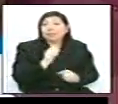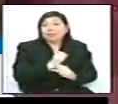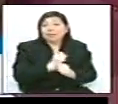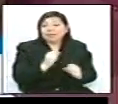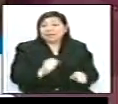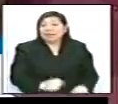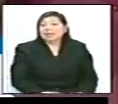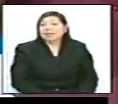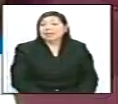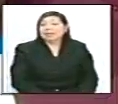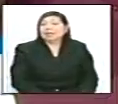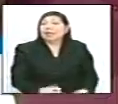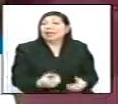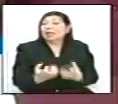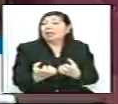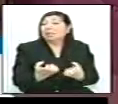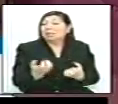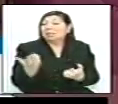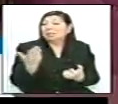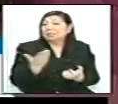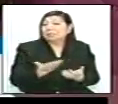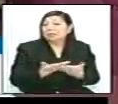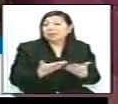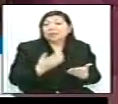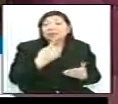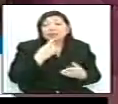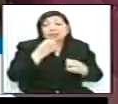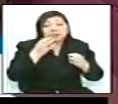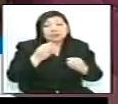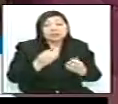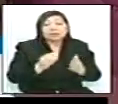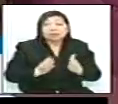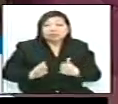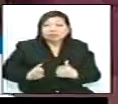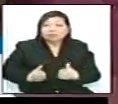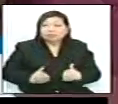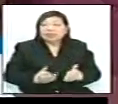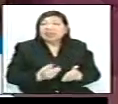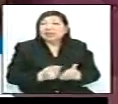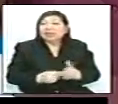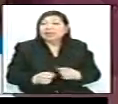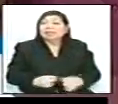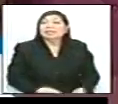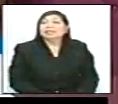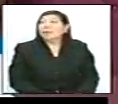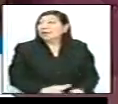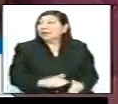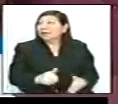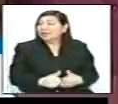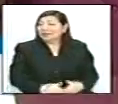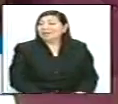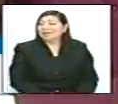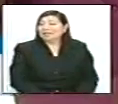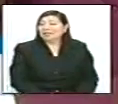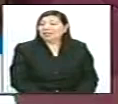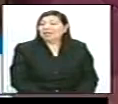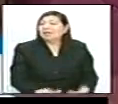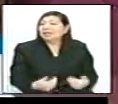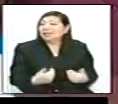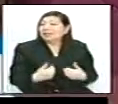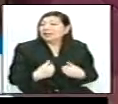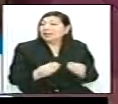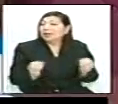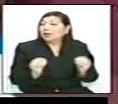mañana a los economistas que nos darán los elementos de convicción que nos orienten a tomar una decisión. En la tarde tenemos la